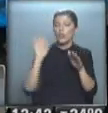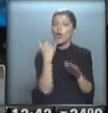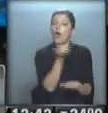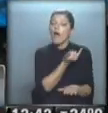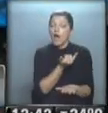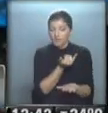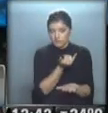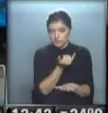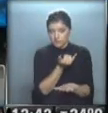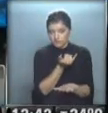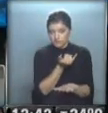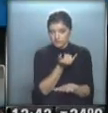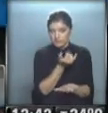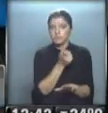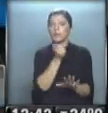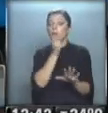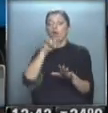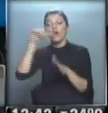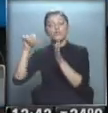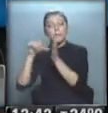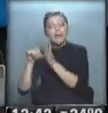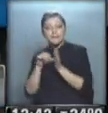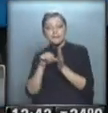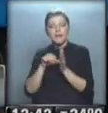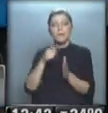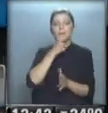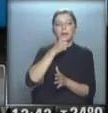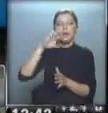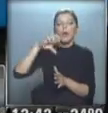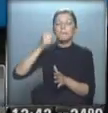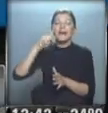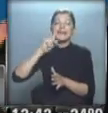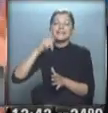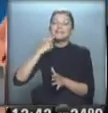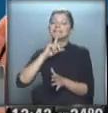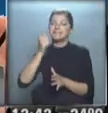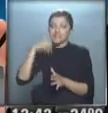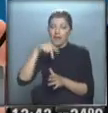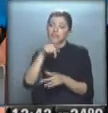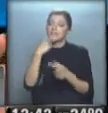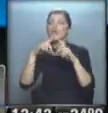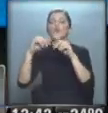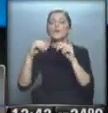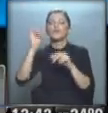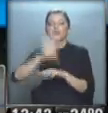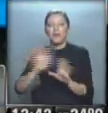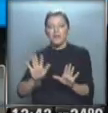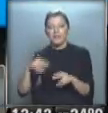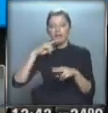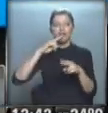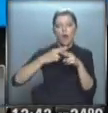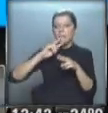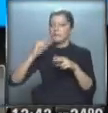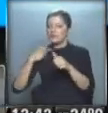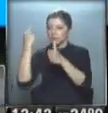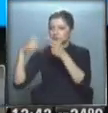Pakistán, en Somalia, en Yemen, en Afganistán, aparecen como un número indeterminado en los medios occidentales, porque obviamente esa